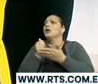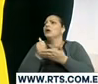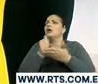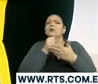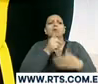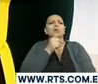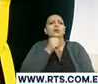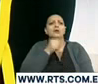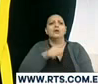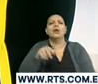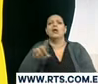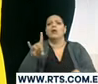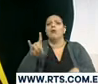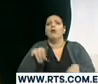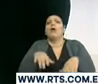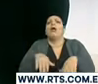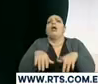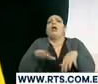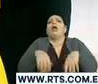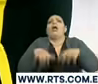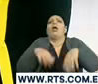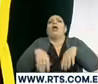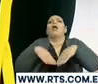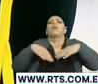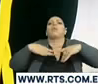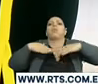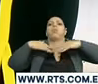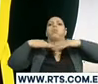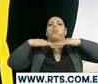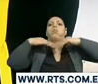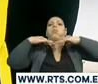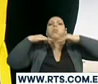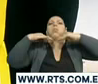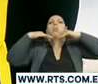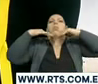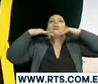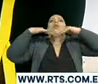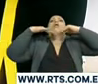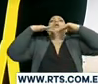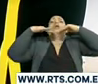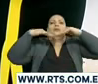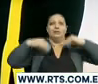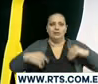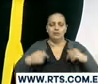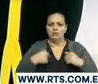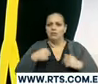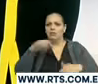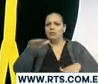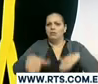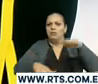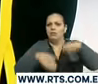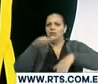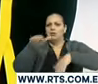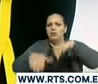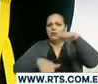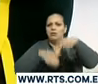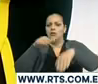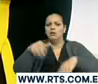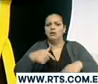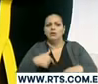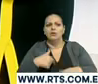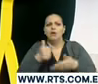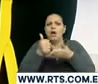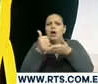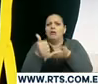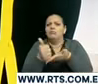yo se va a morir. Me metí y parece que cuando ya había subido el agua, entonces se le habían aflojado. Ya.